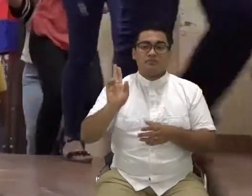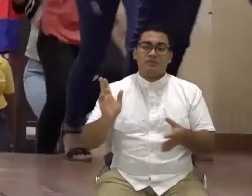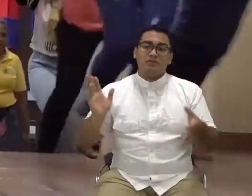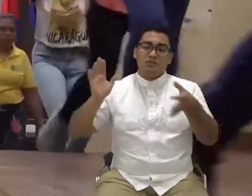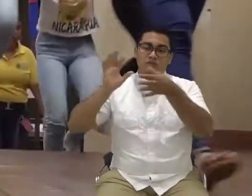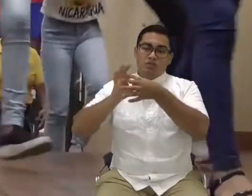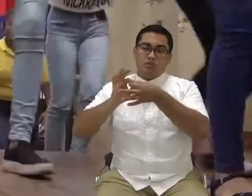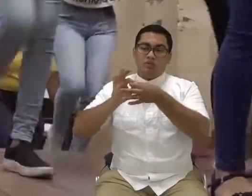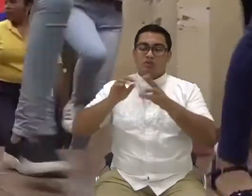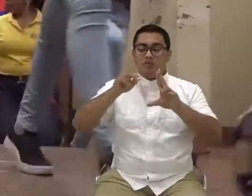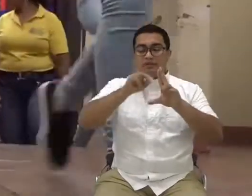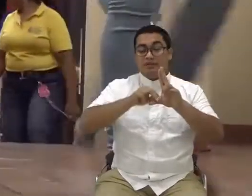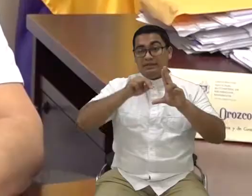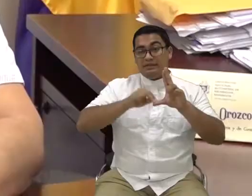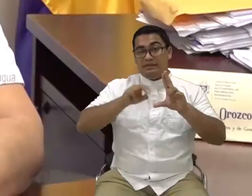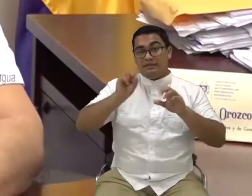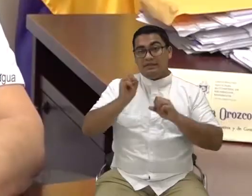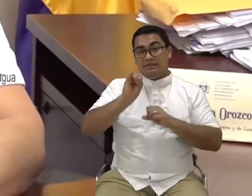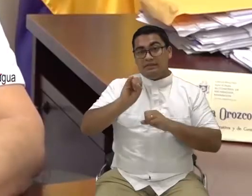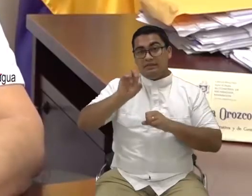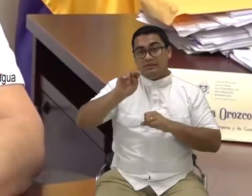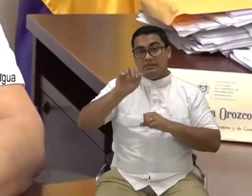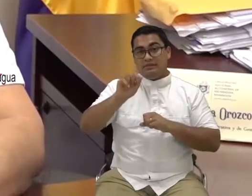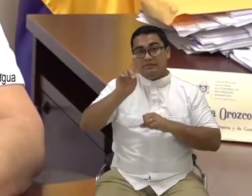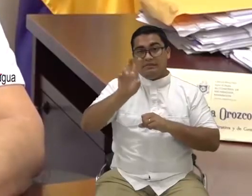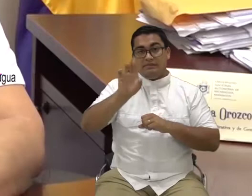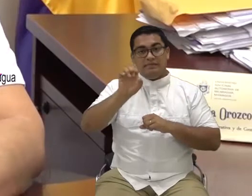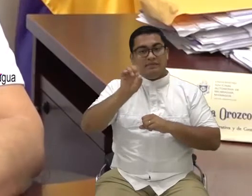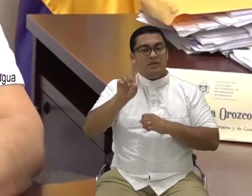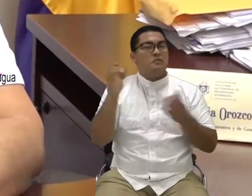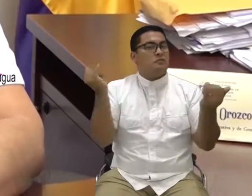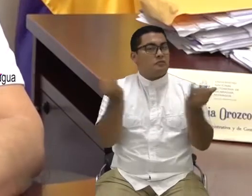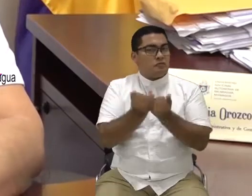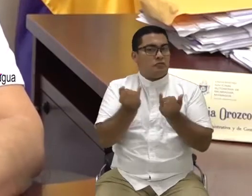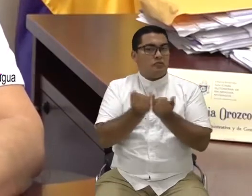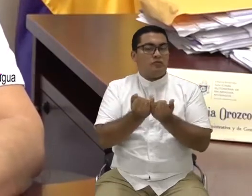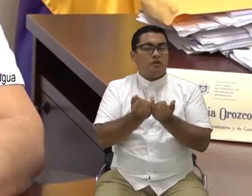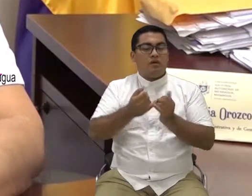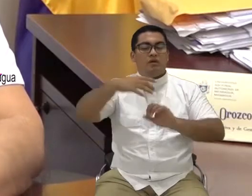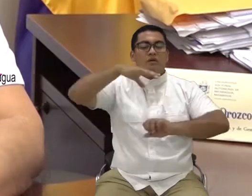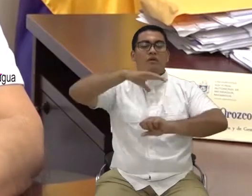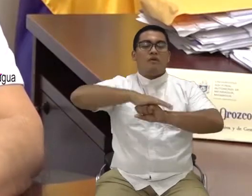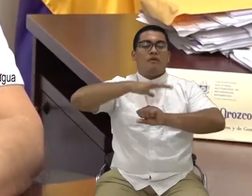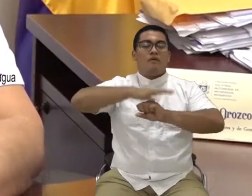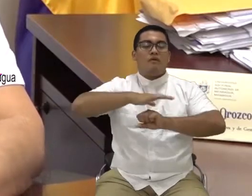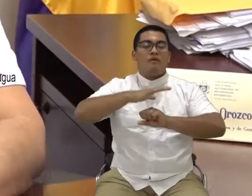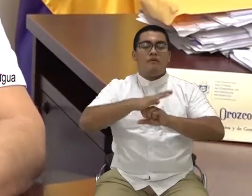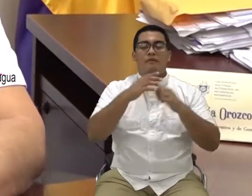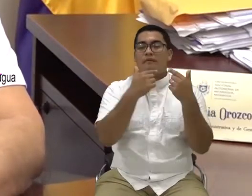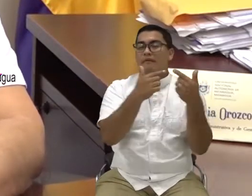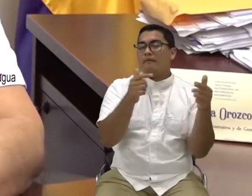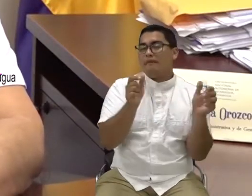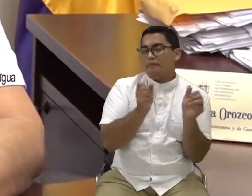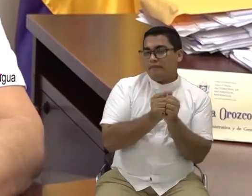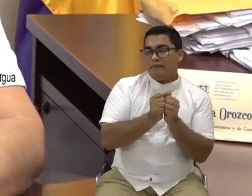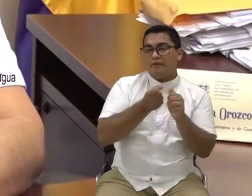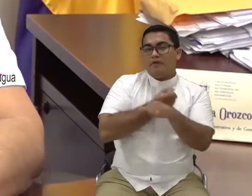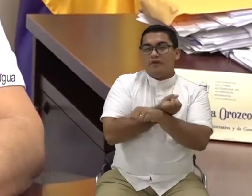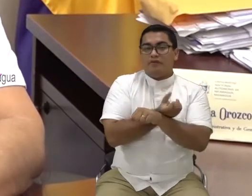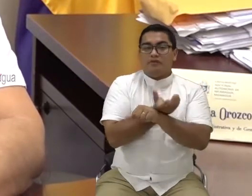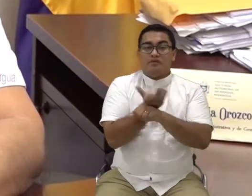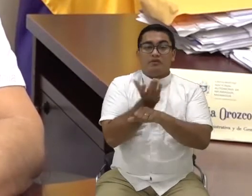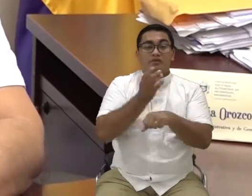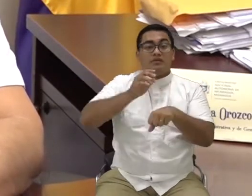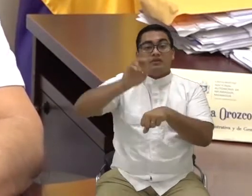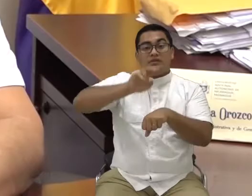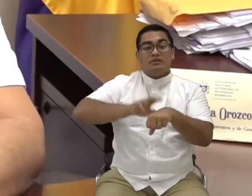con el SINAPRED, ¿verdad?, y también con una comisión de riesgo que se maneja del Consejo Nacional